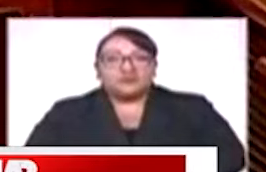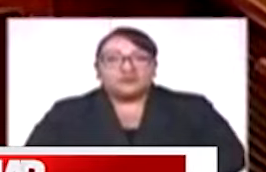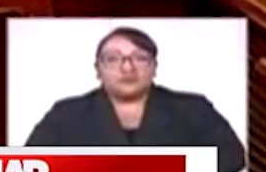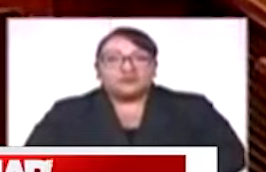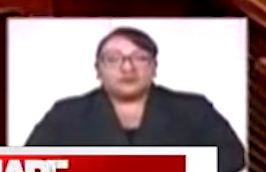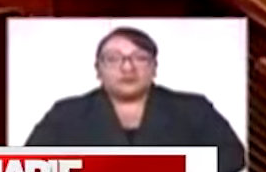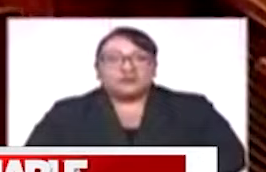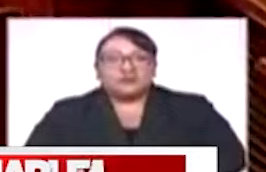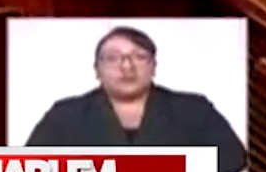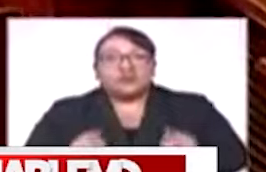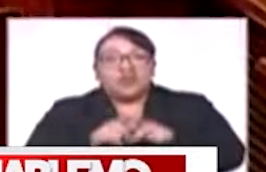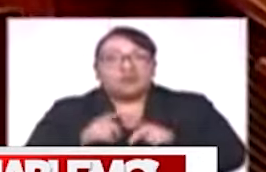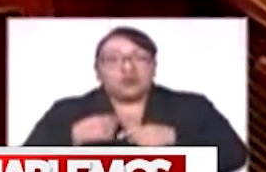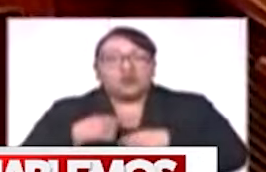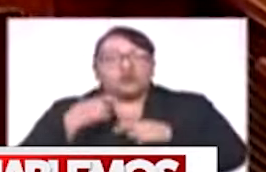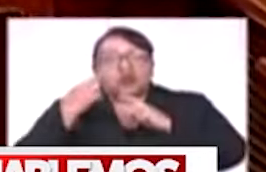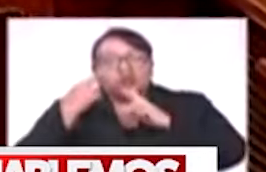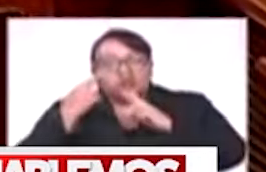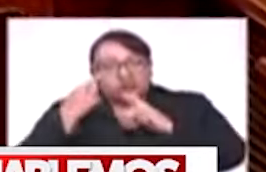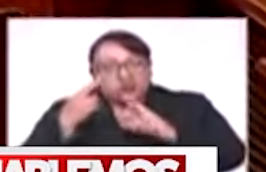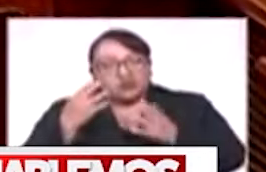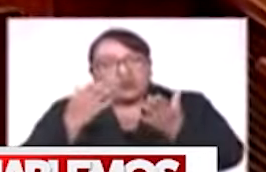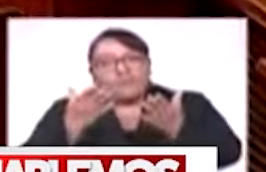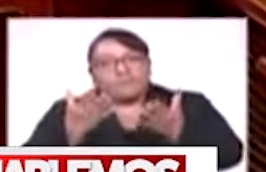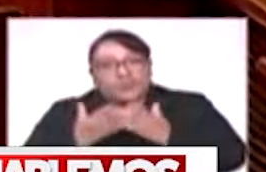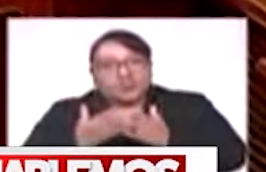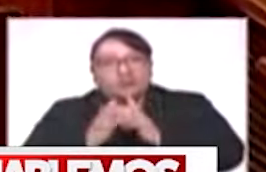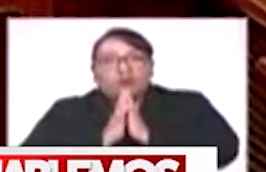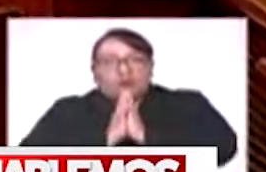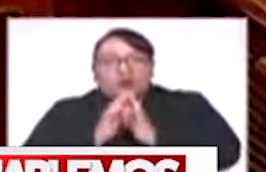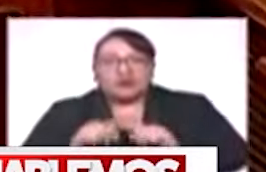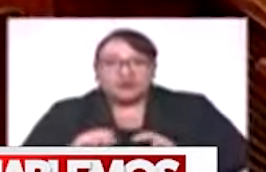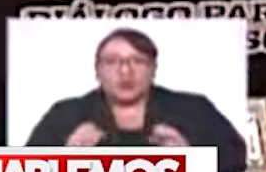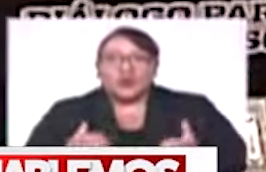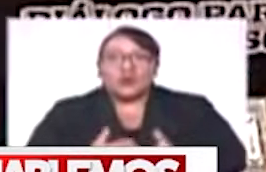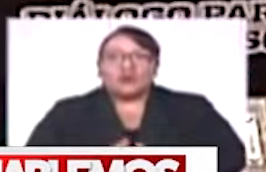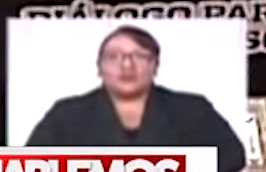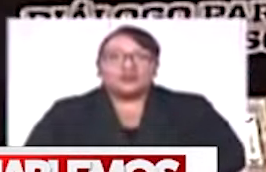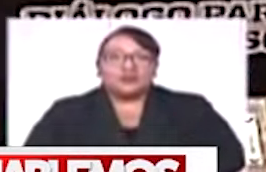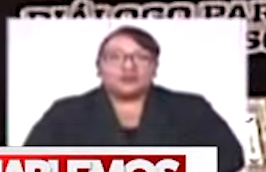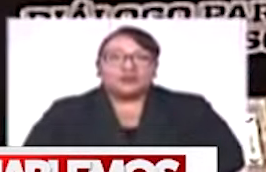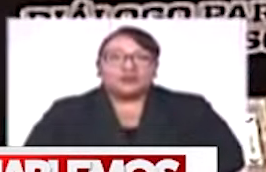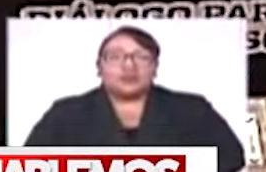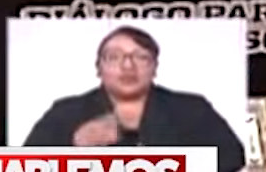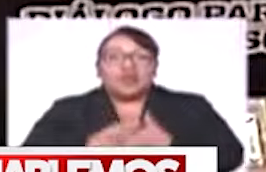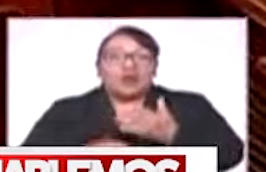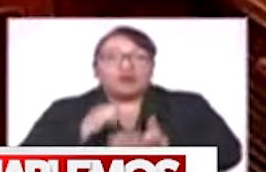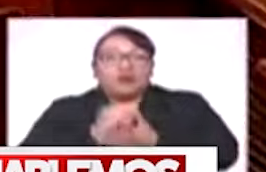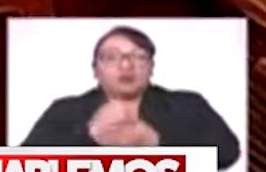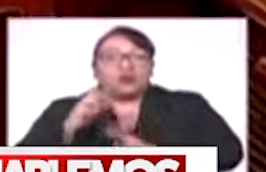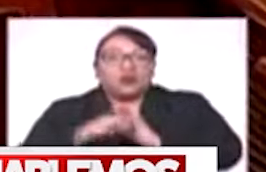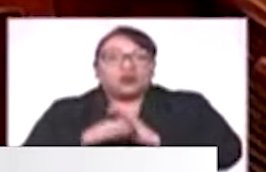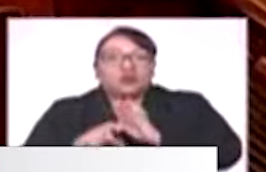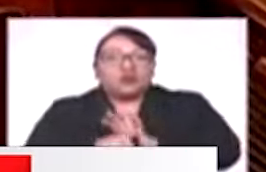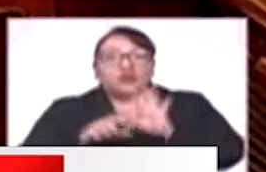Solicito respetuosa y atentamente, señor presidente, a este honorable Congreso, que apruebe el proyecto de ley